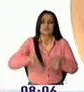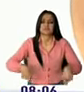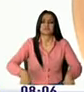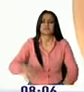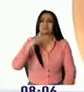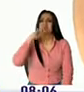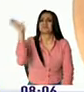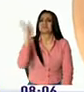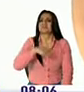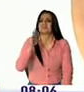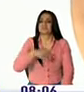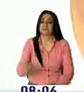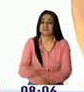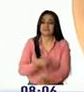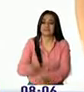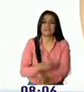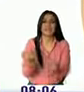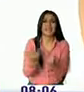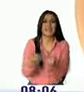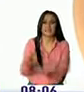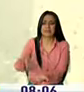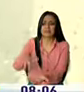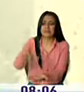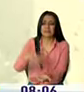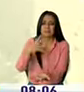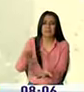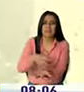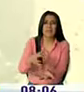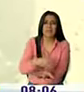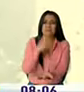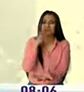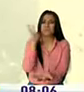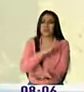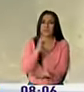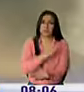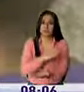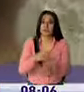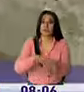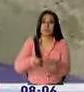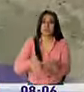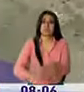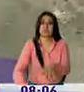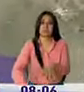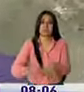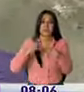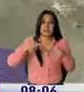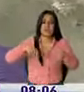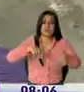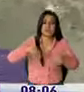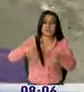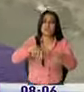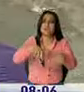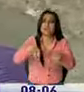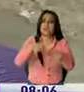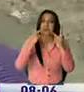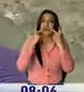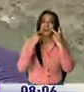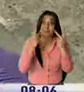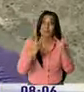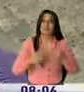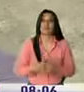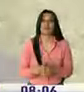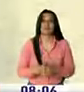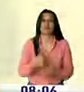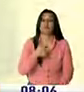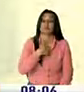que quitamos las hierbas, las piedras, huele feísimo. Todo se caiga porque inclusive ahorita ven que ha estado cuateándose aquí. Entonces ese es nuestro